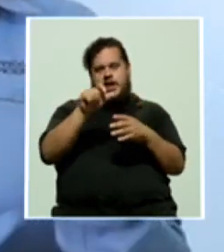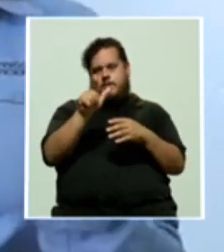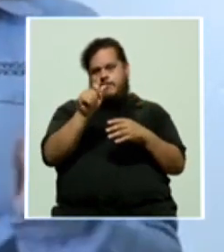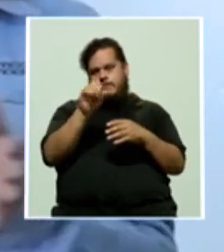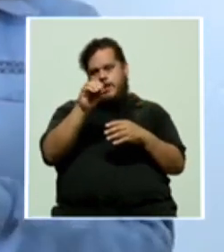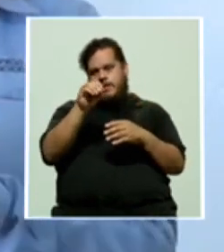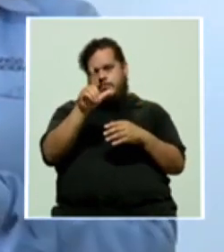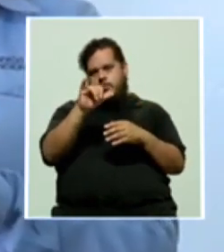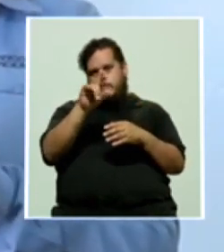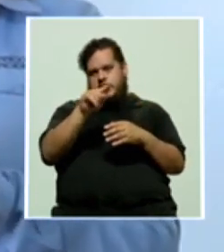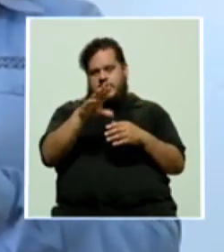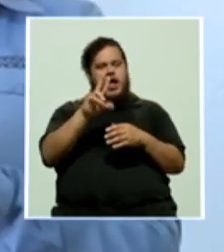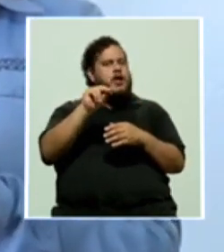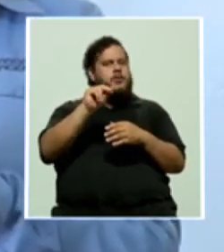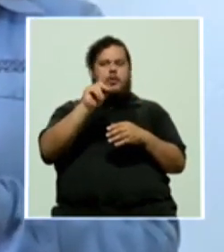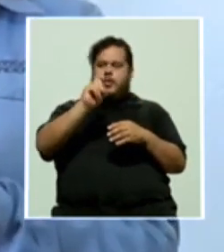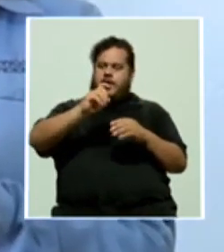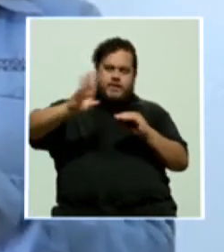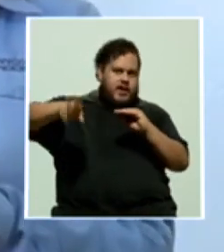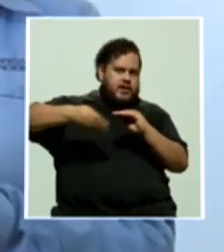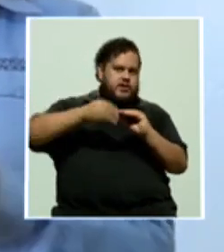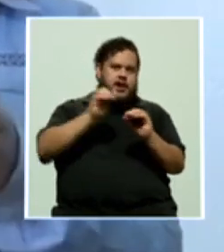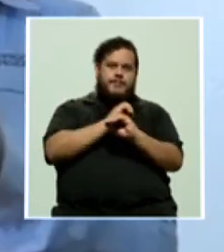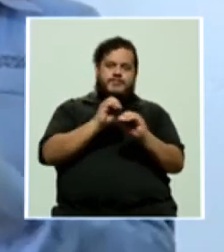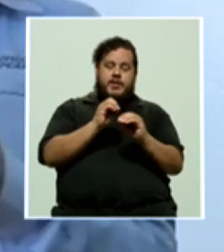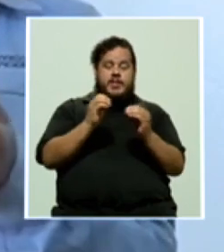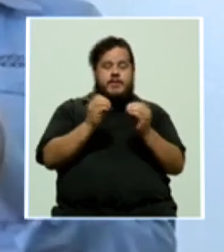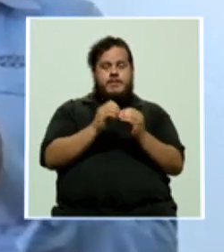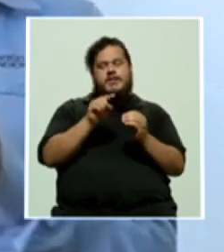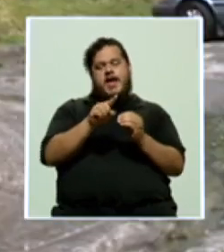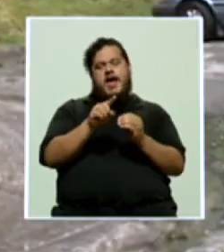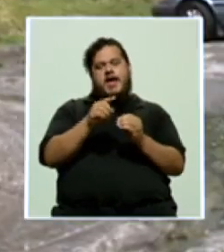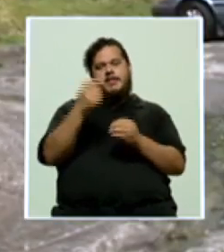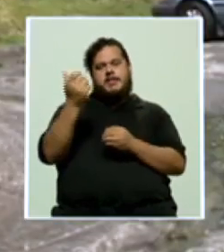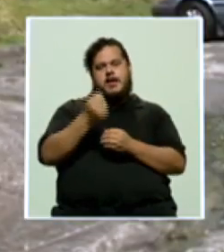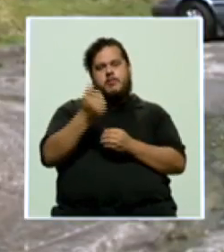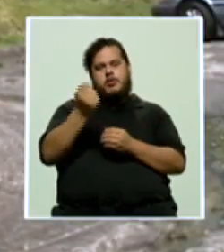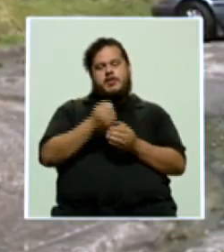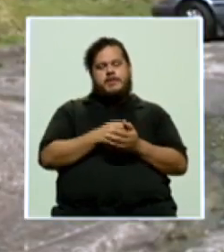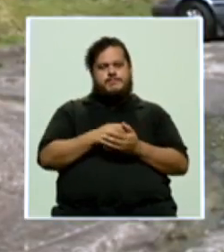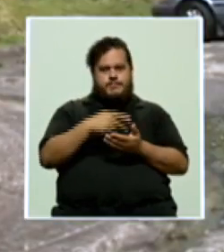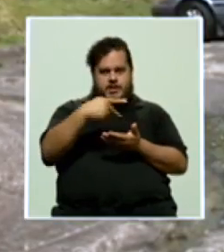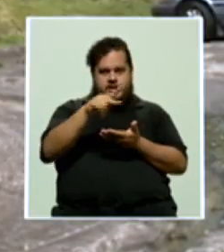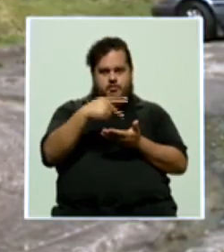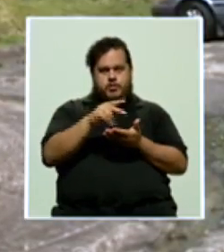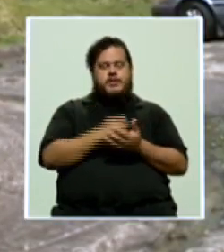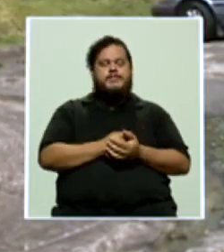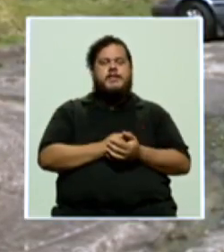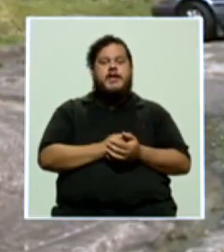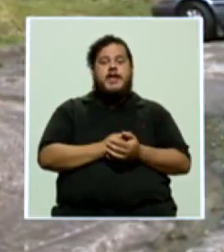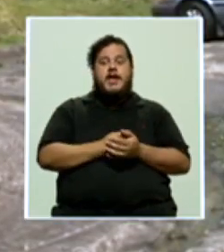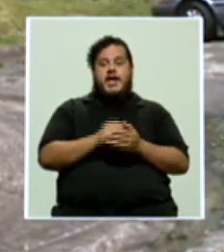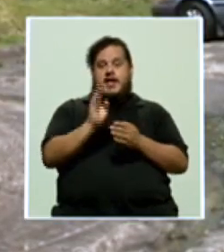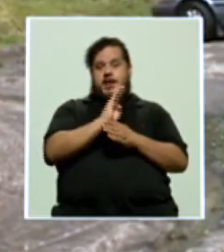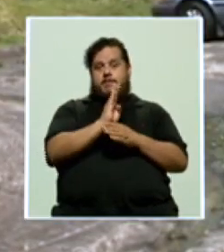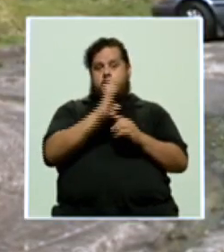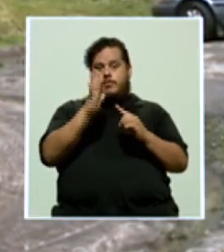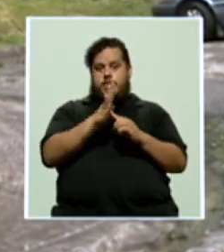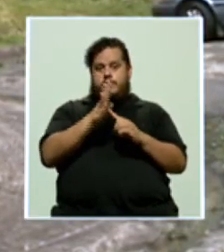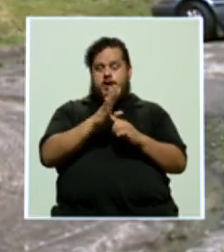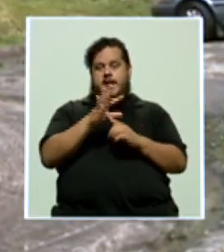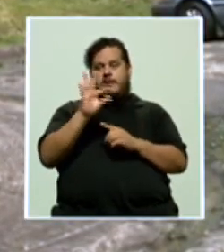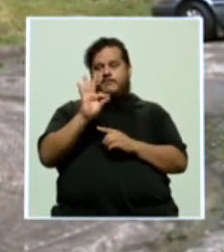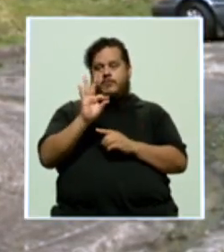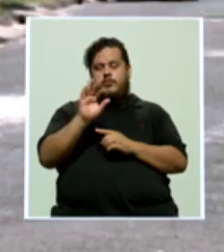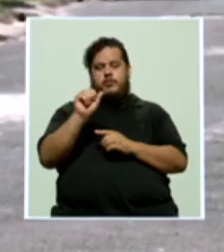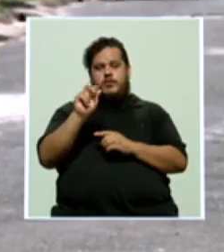no tiene que adicionarle nada de más a esa cuota. En el caso del Banco Popular, el Fondo de Avales FAVI